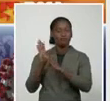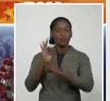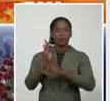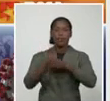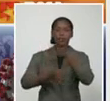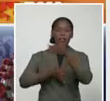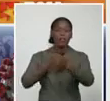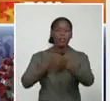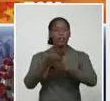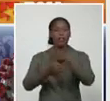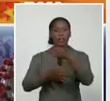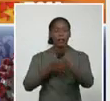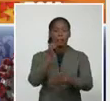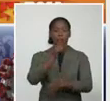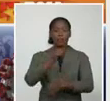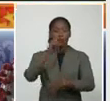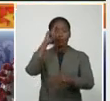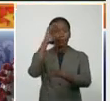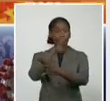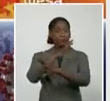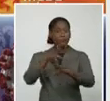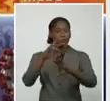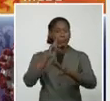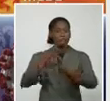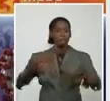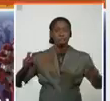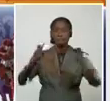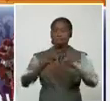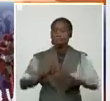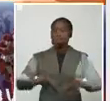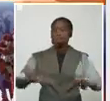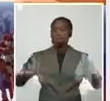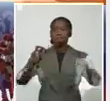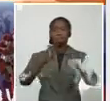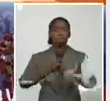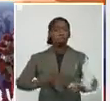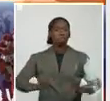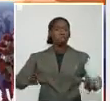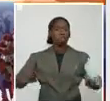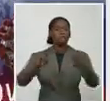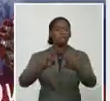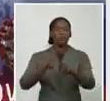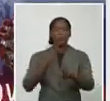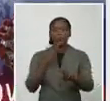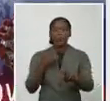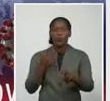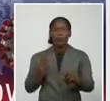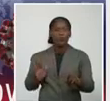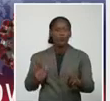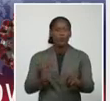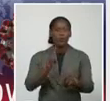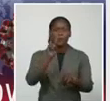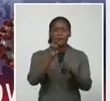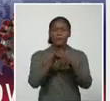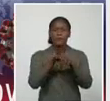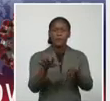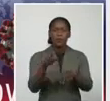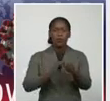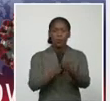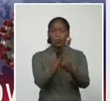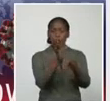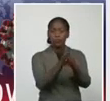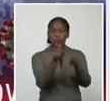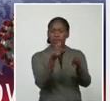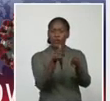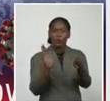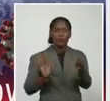Mundial de la Salud, que viajaron a Wuhan para investigar allí el origen del SARS-CoV-2. De esa forma, doctor,